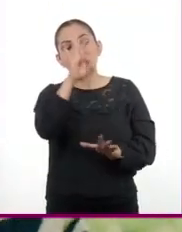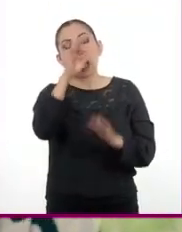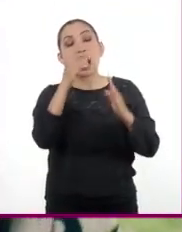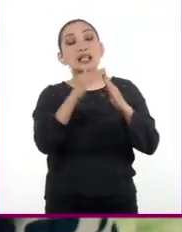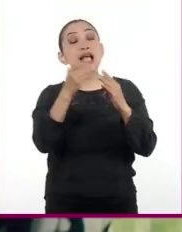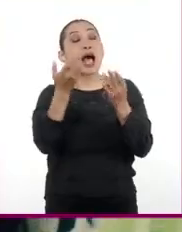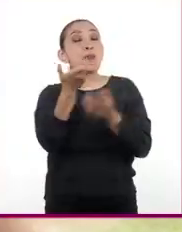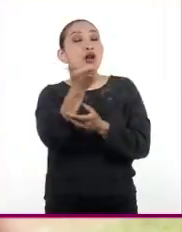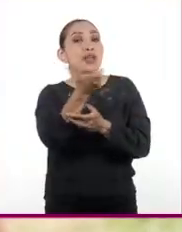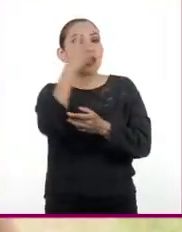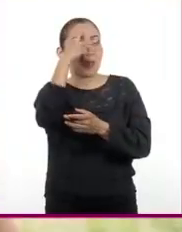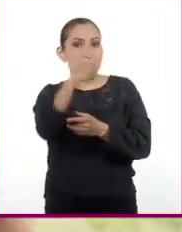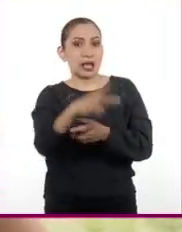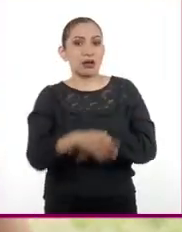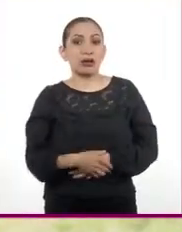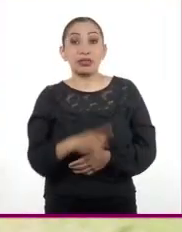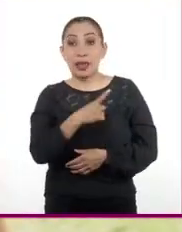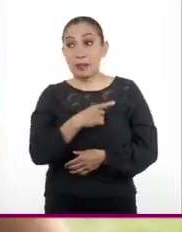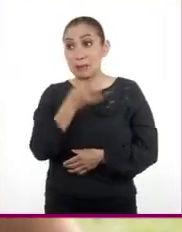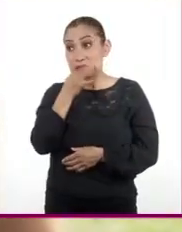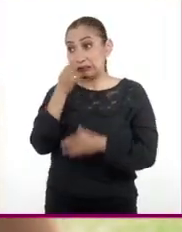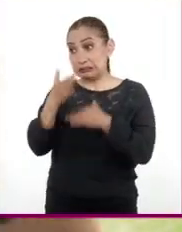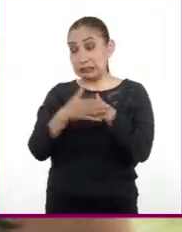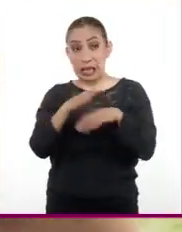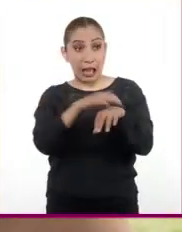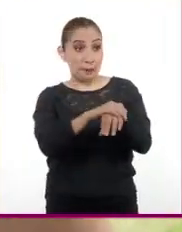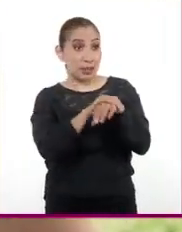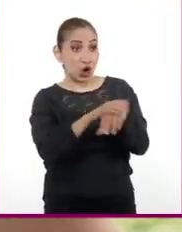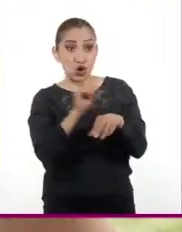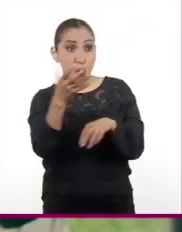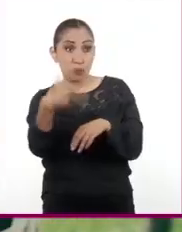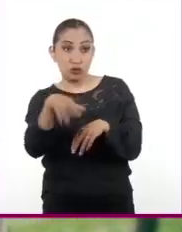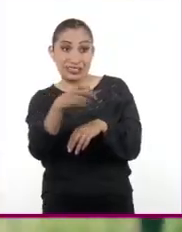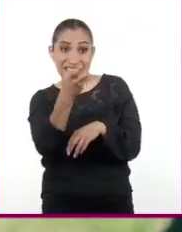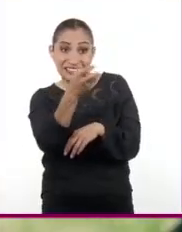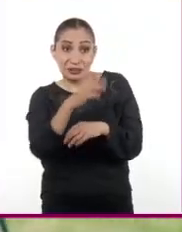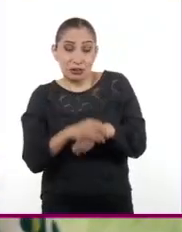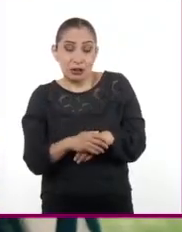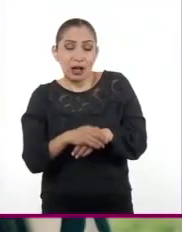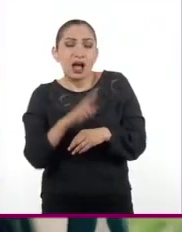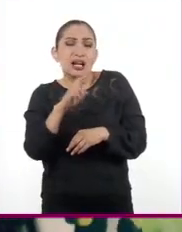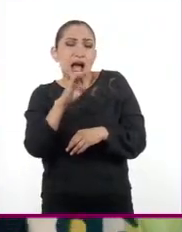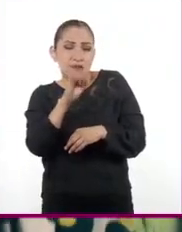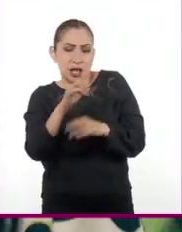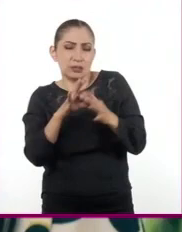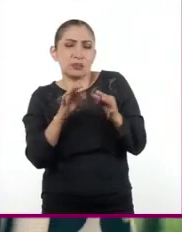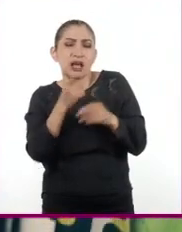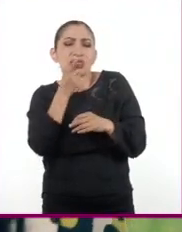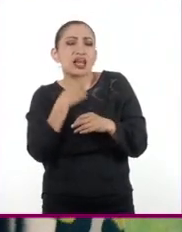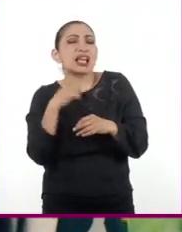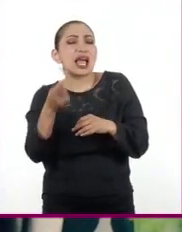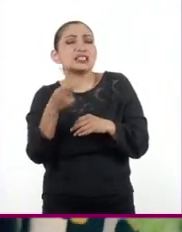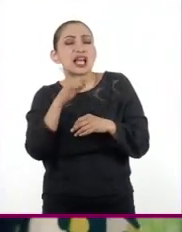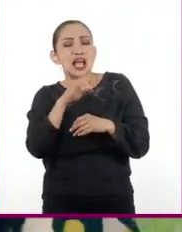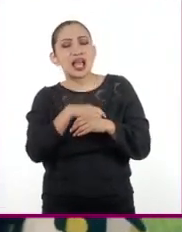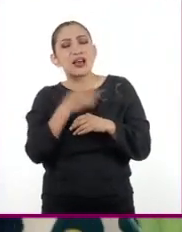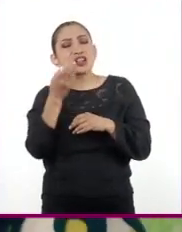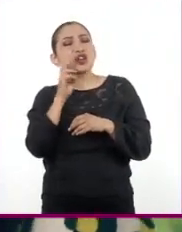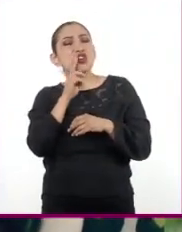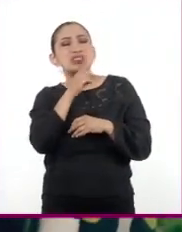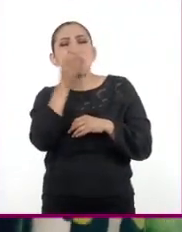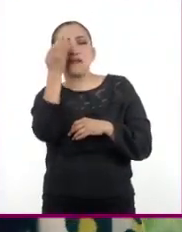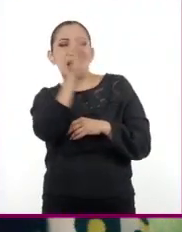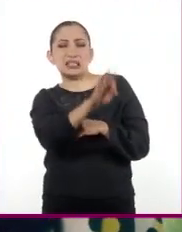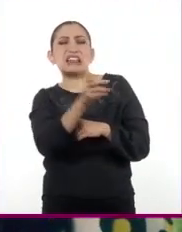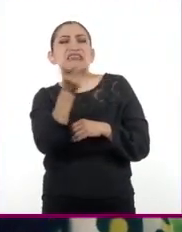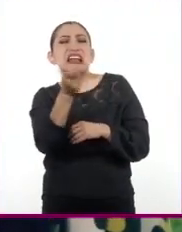Moneda de México. Tenemos que decirle a nuestros amigos que no la sigan buscando. Rafa, por favor explícanos qué son las fake news para que no nos vuelva a